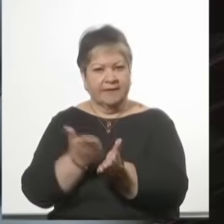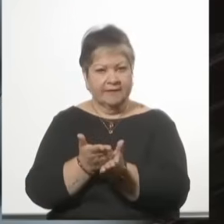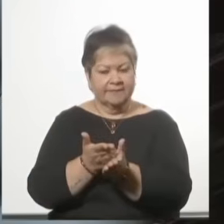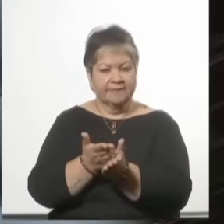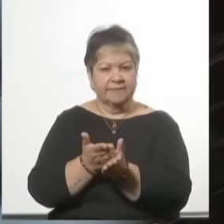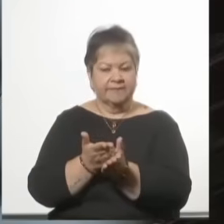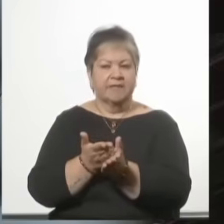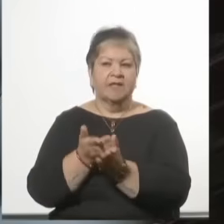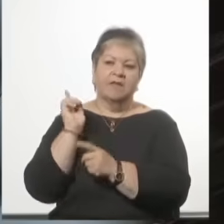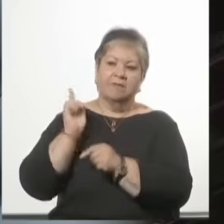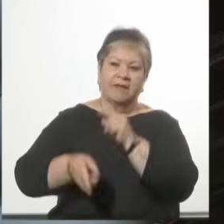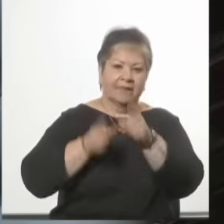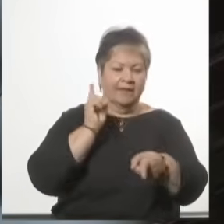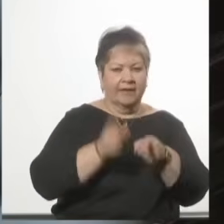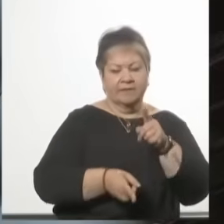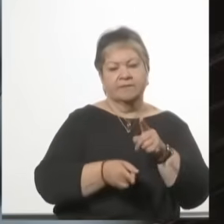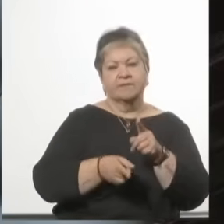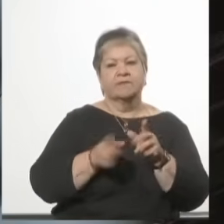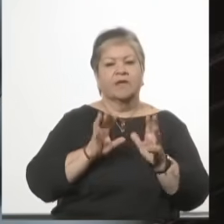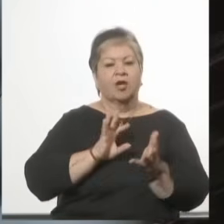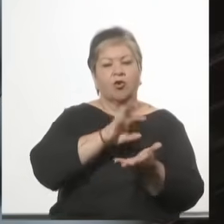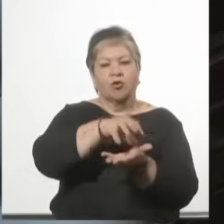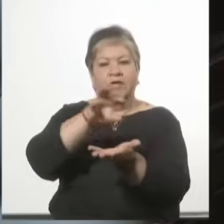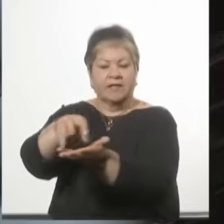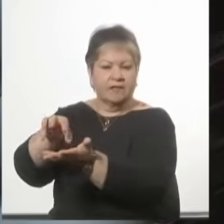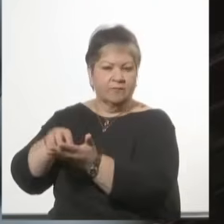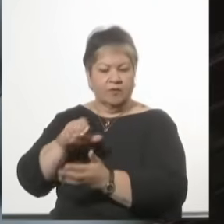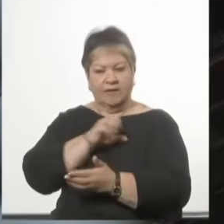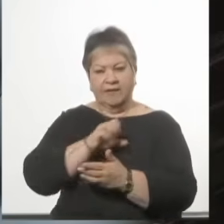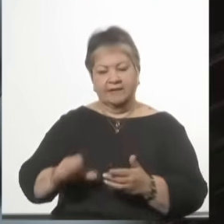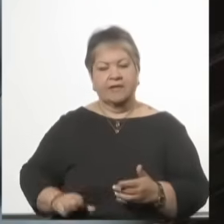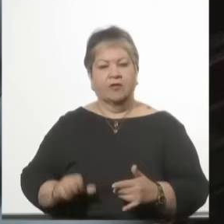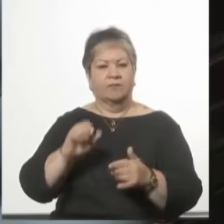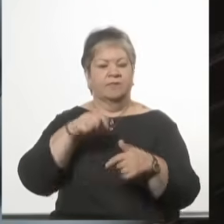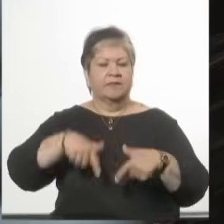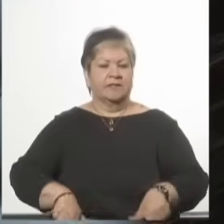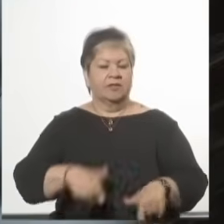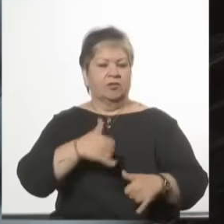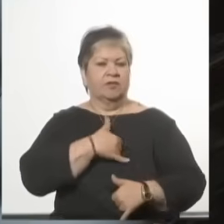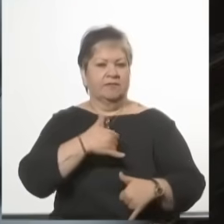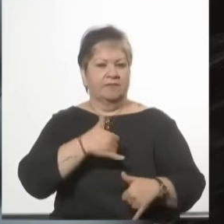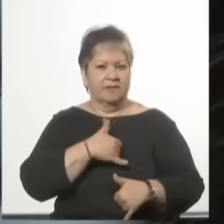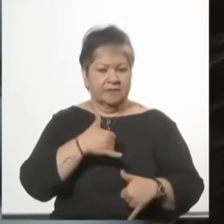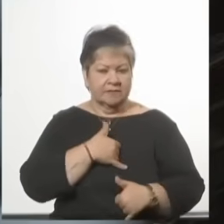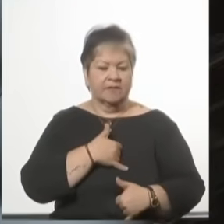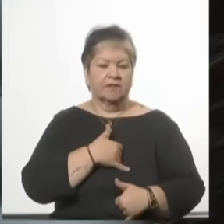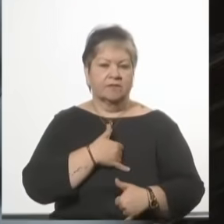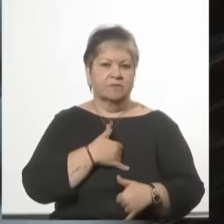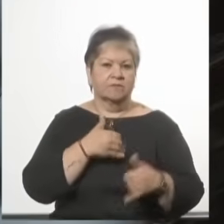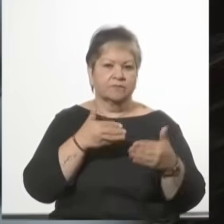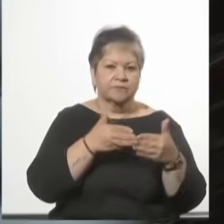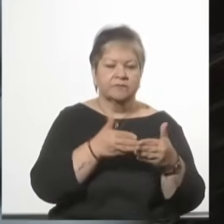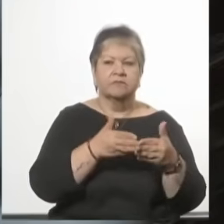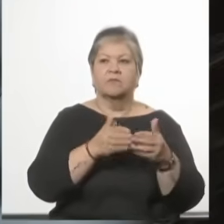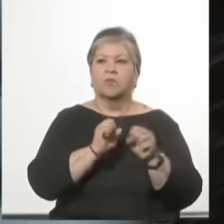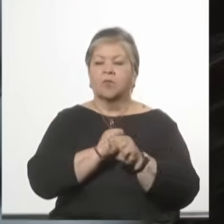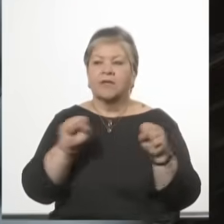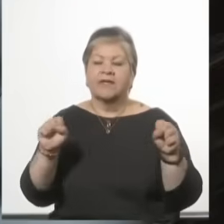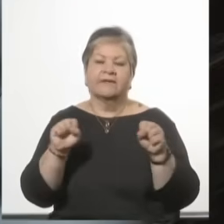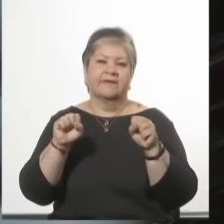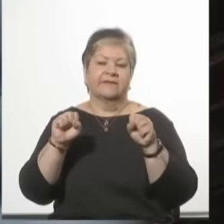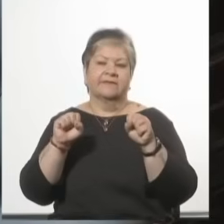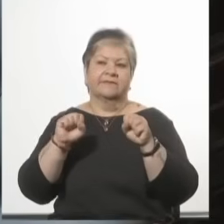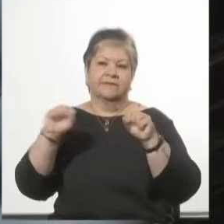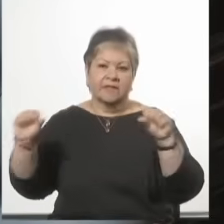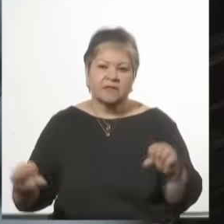que los organismos del Estado competentes, entre ellos el Ministerio de Defensa Nacional, promueva todas las acciones